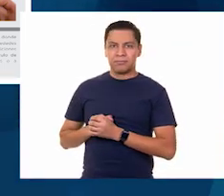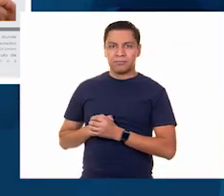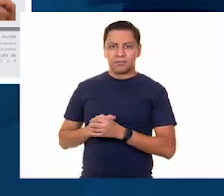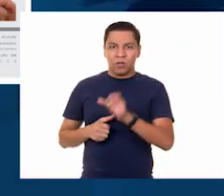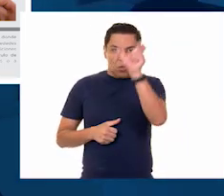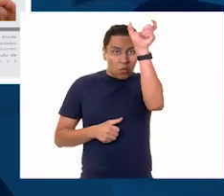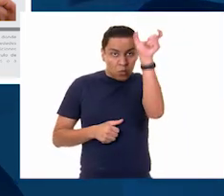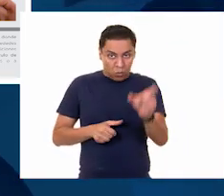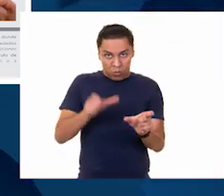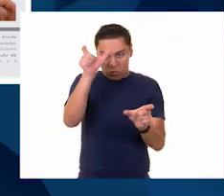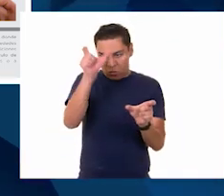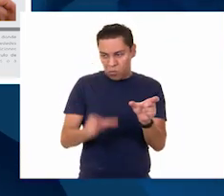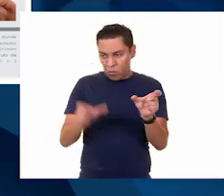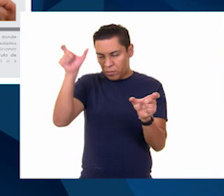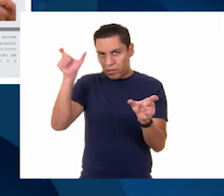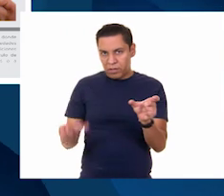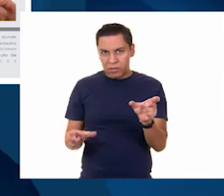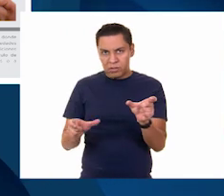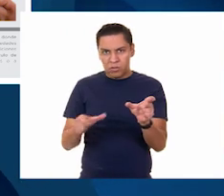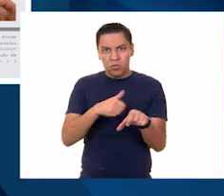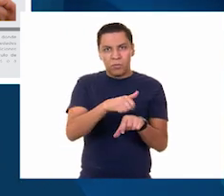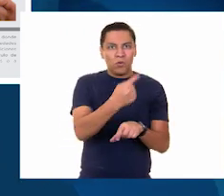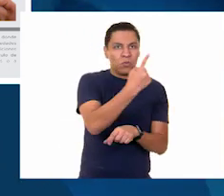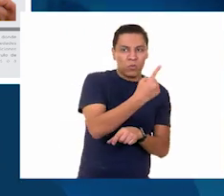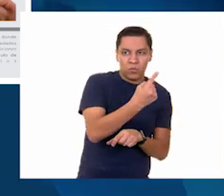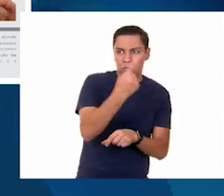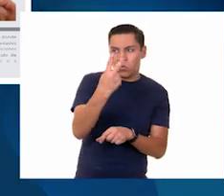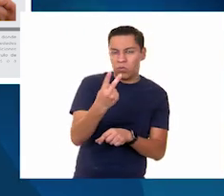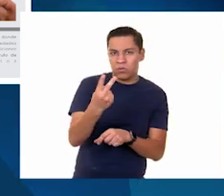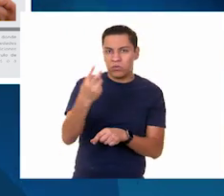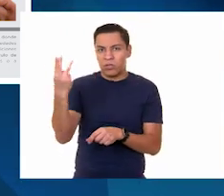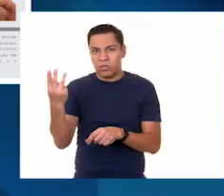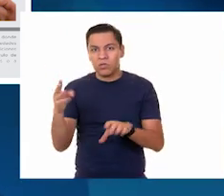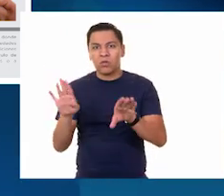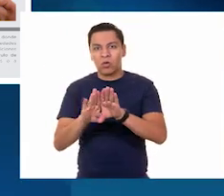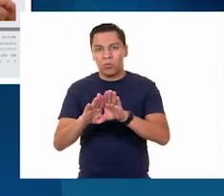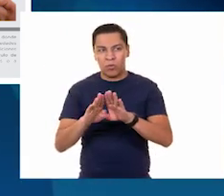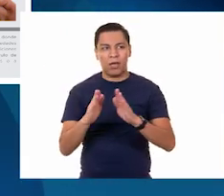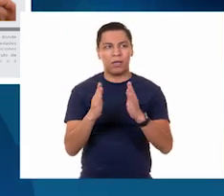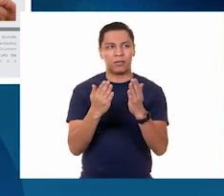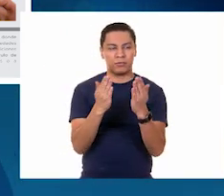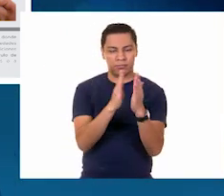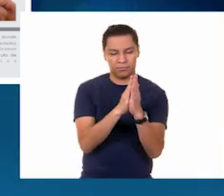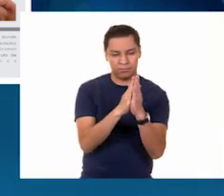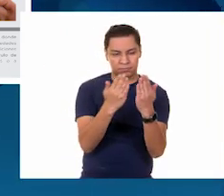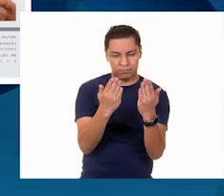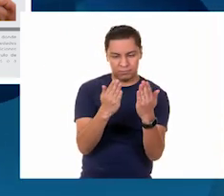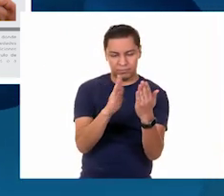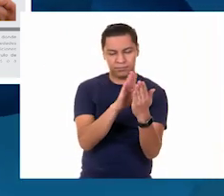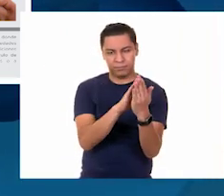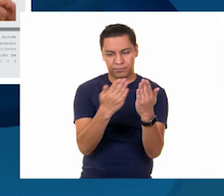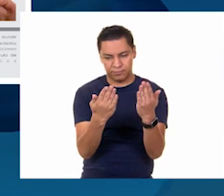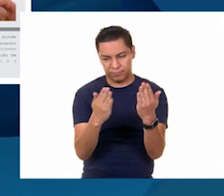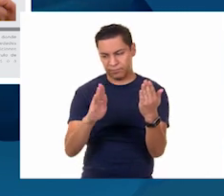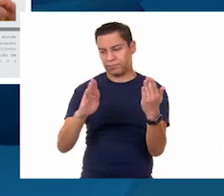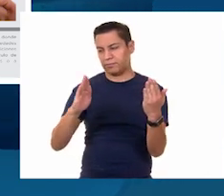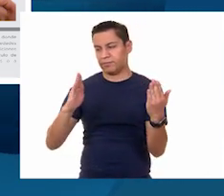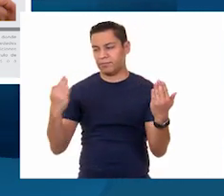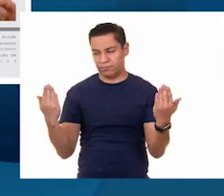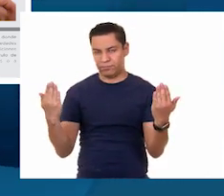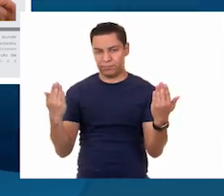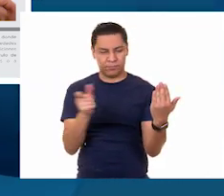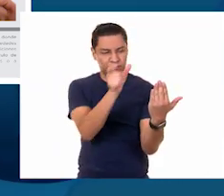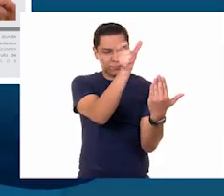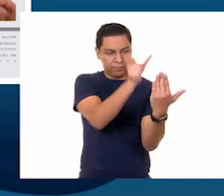leídas? ¿Tienes razón? Vamos a explorar los trípticos primero en el orden en que deben ser leídas las columnas que los